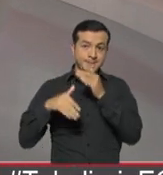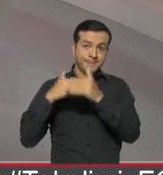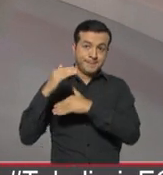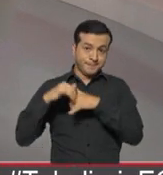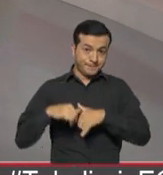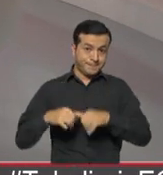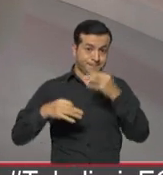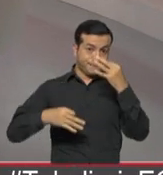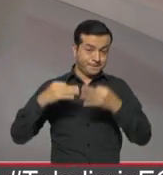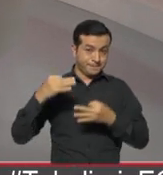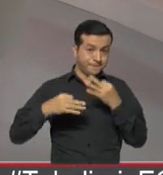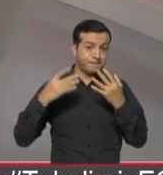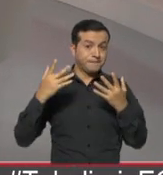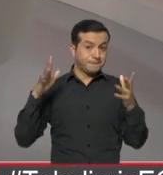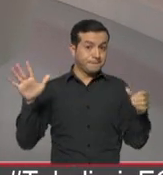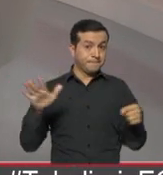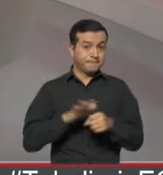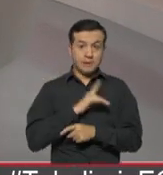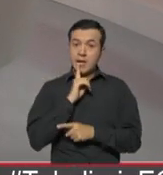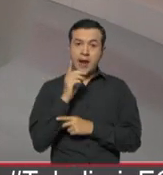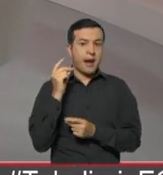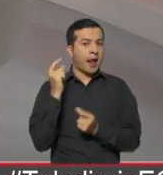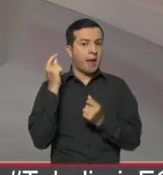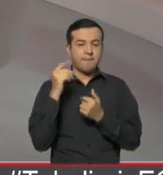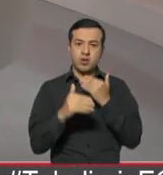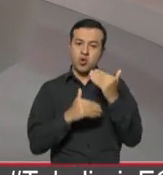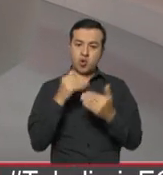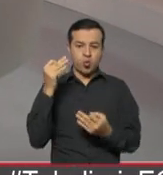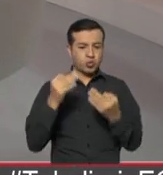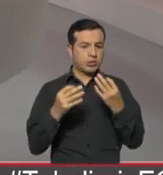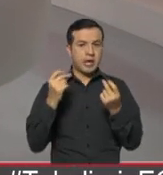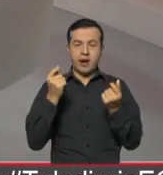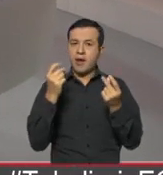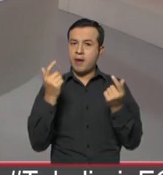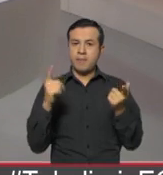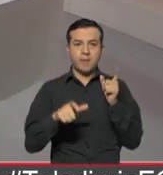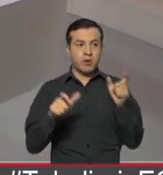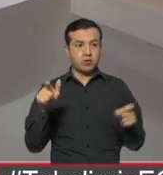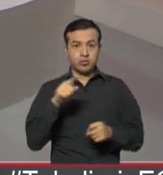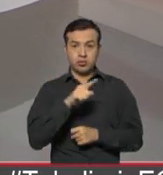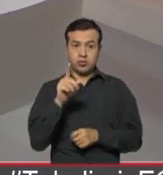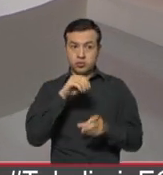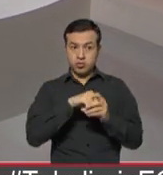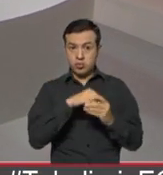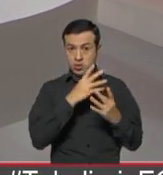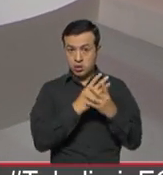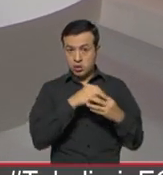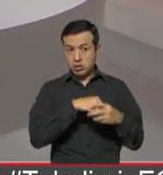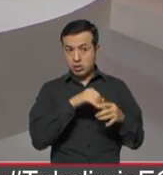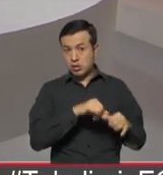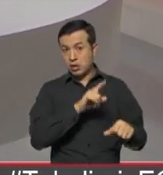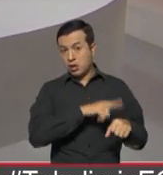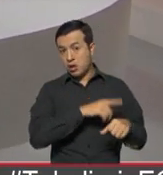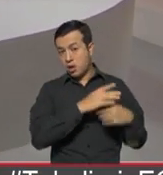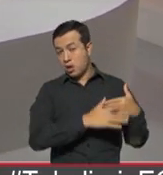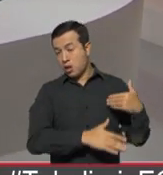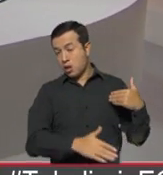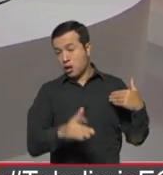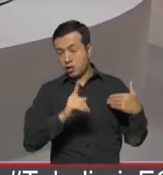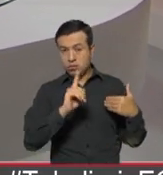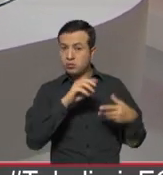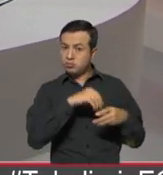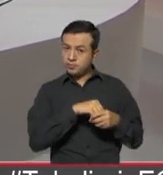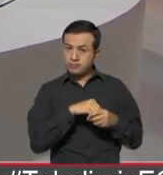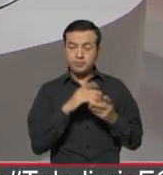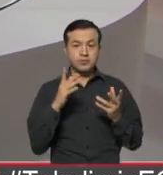procesos judiciales sean suficientemente rápidos como para evitar que gente que no debe estar allí se vaya quedando demasiado tiempo, ¿no? Ahora, para la